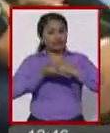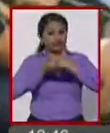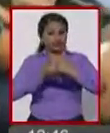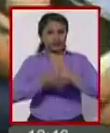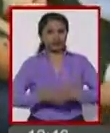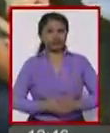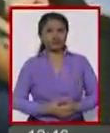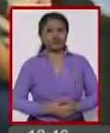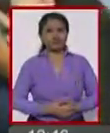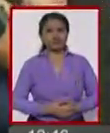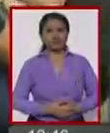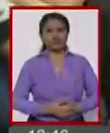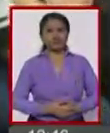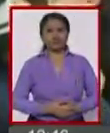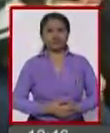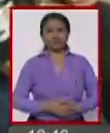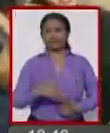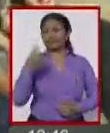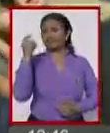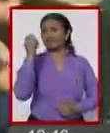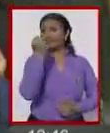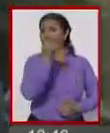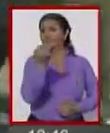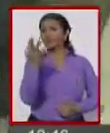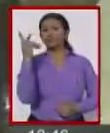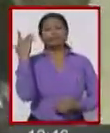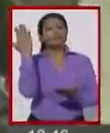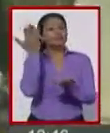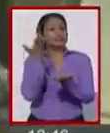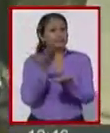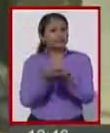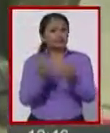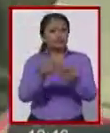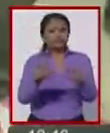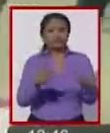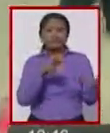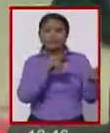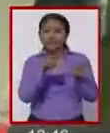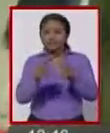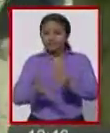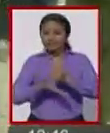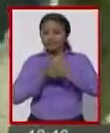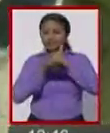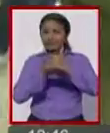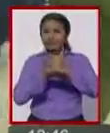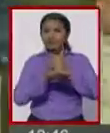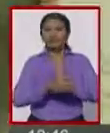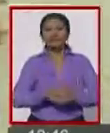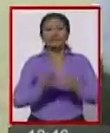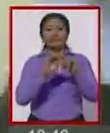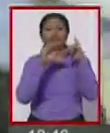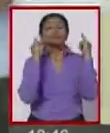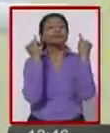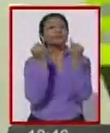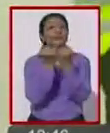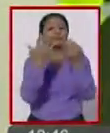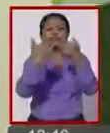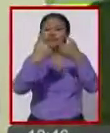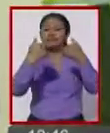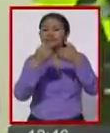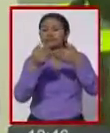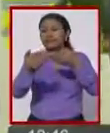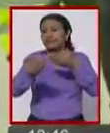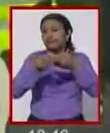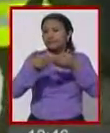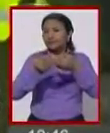ayudar. Muy bien, perfecto. Ese es el testimonio de algunas personas que han llegado al lugar incluso para ayudar. De las instituciones aledañas